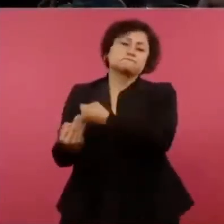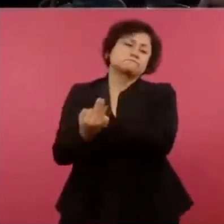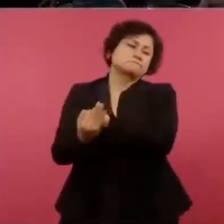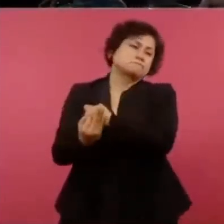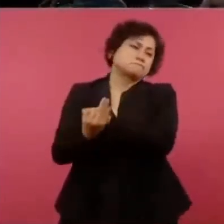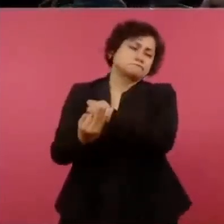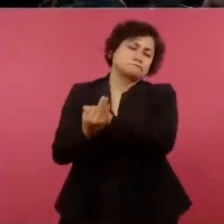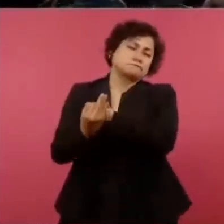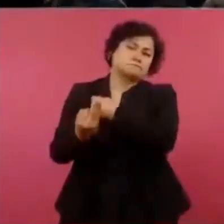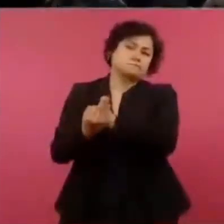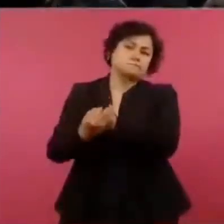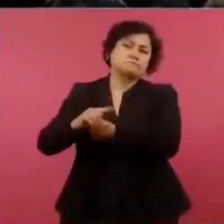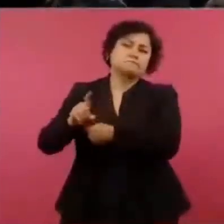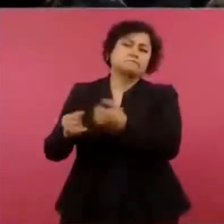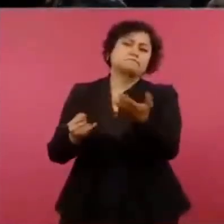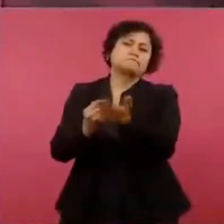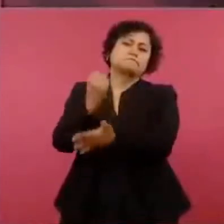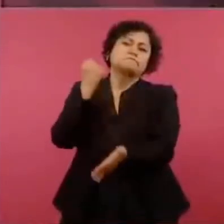mi inocencia.